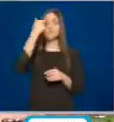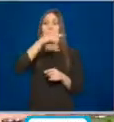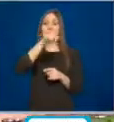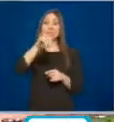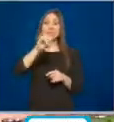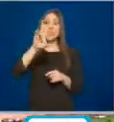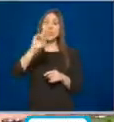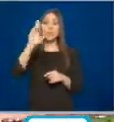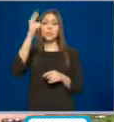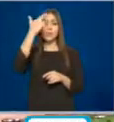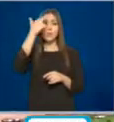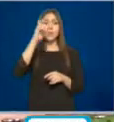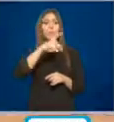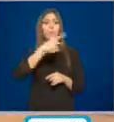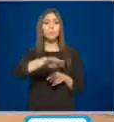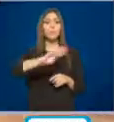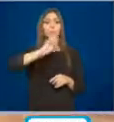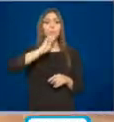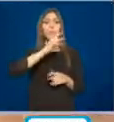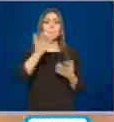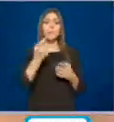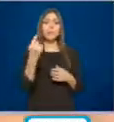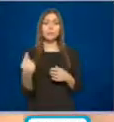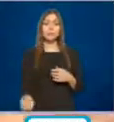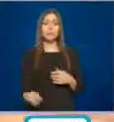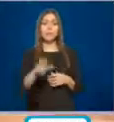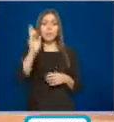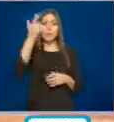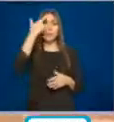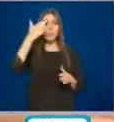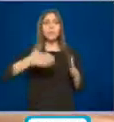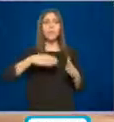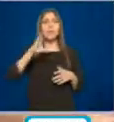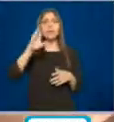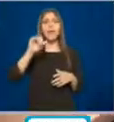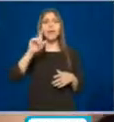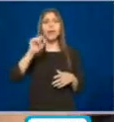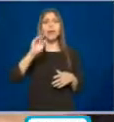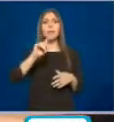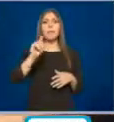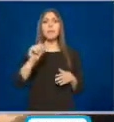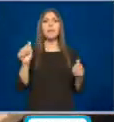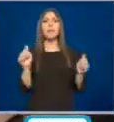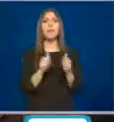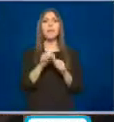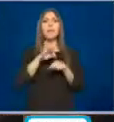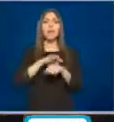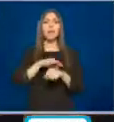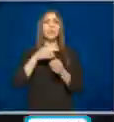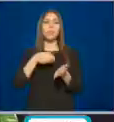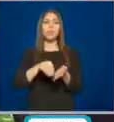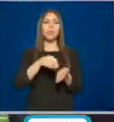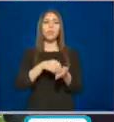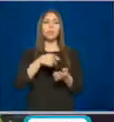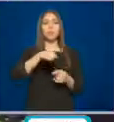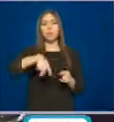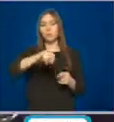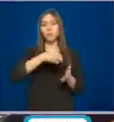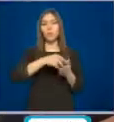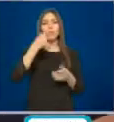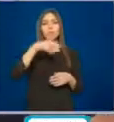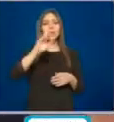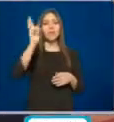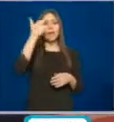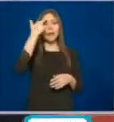recuerdos de su infancia. Mi madre solía hacer mucho calabazas con puerco. Ajá. En este caso no lleva nada de puerco, pero me